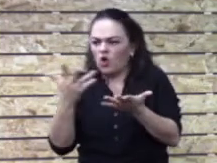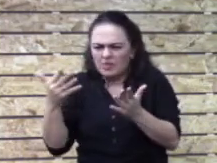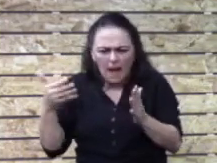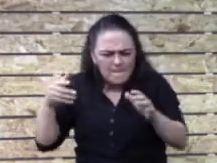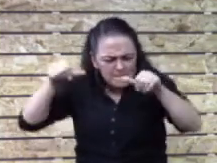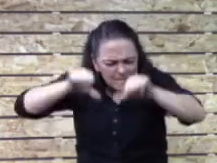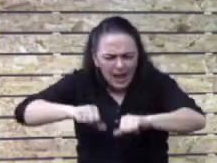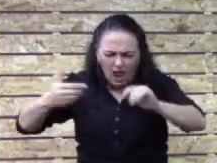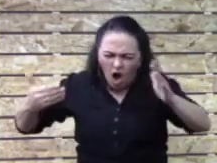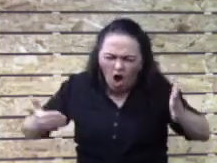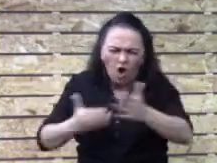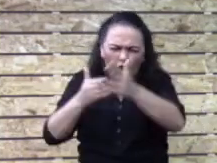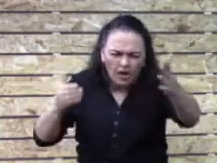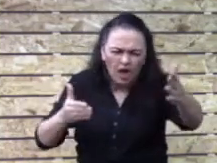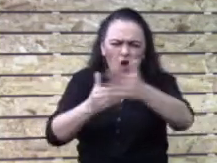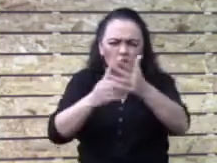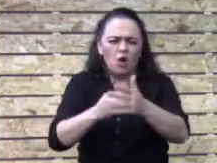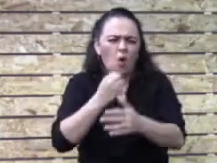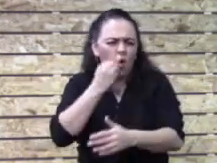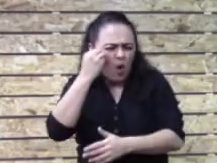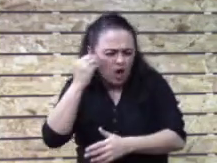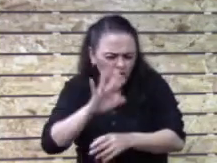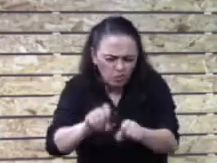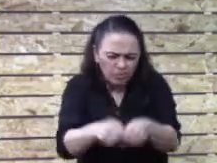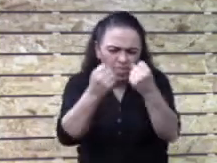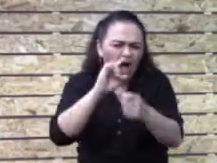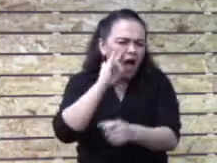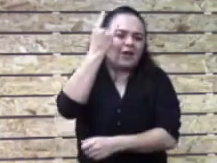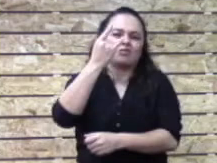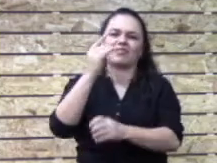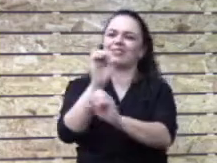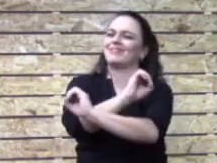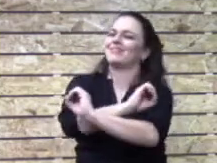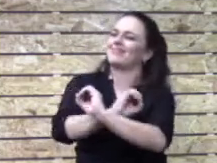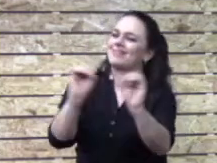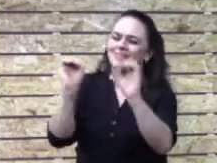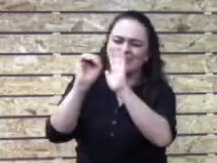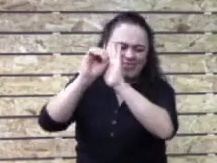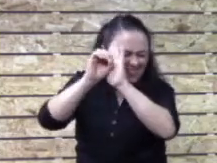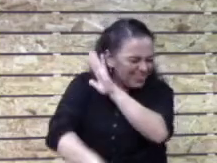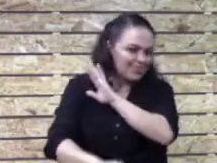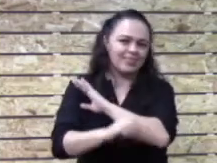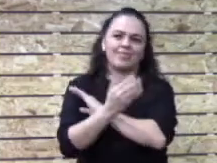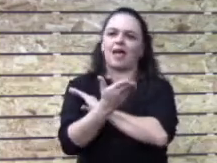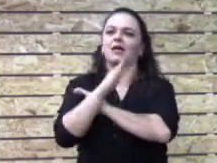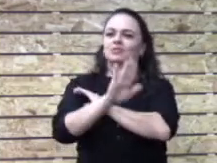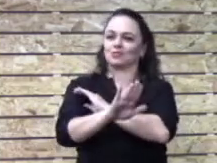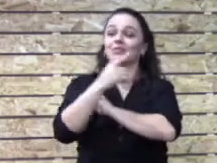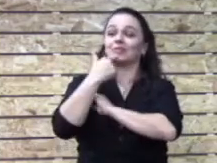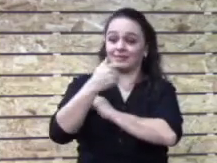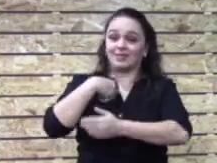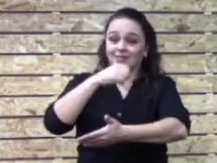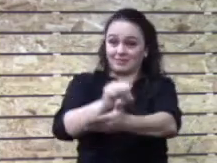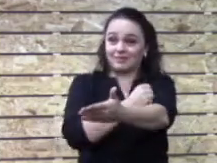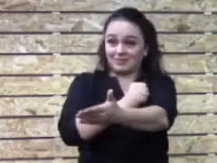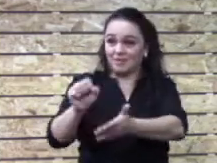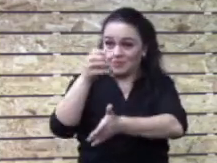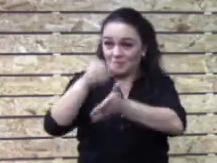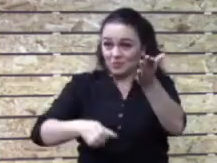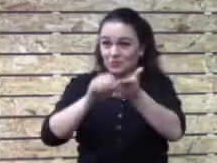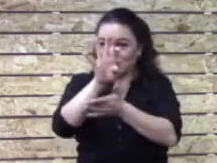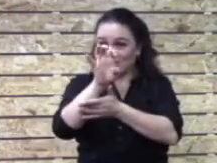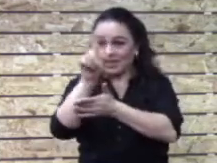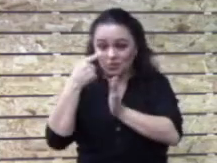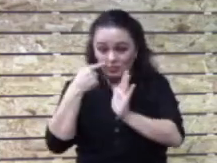ninguna calamidad llegará a tu hogar, que es la porción más citada de este salmo de diferentes maneras.